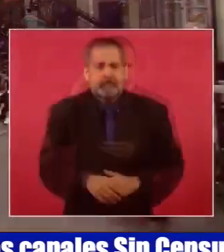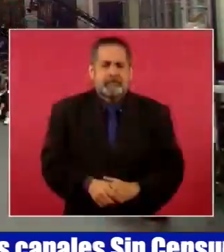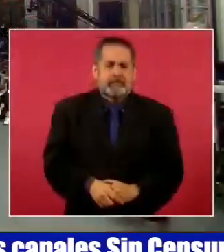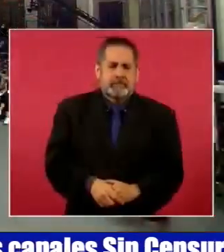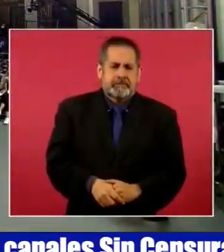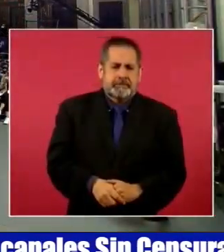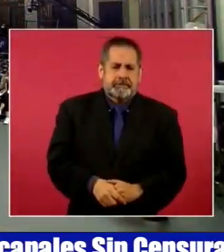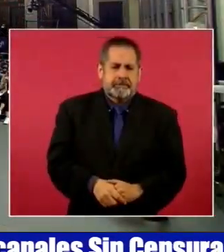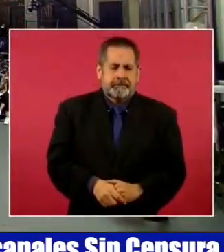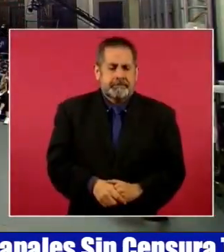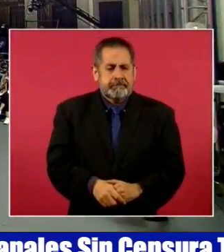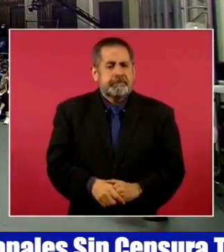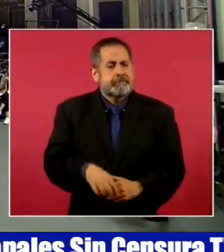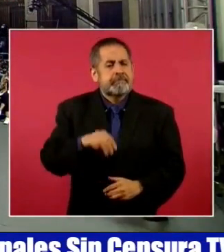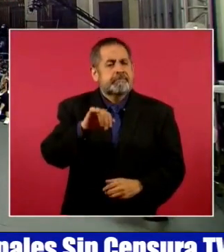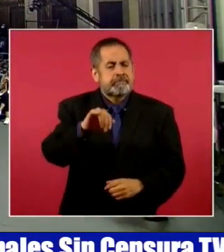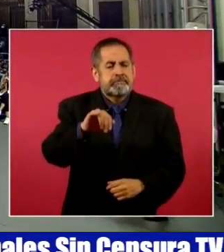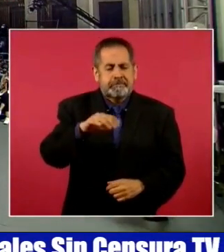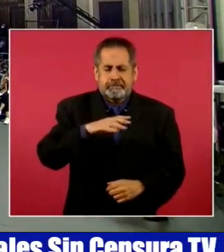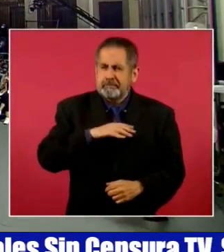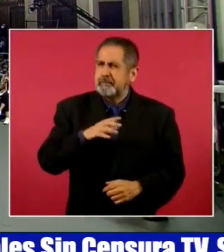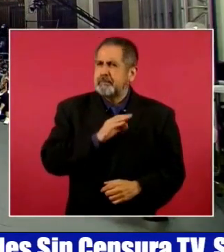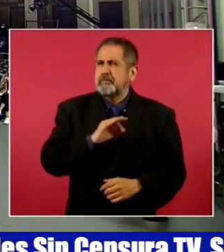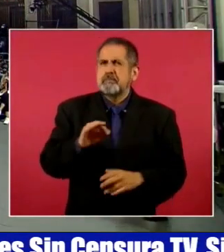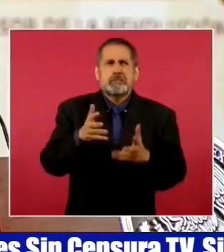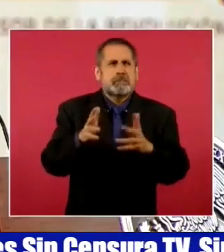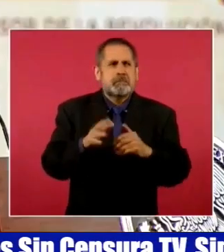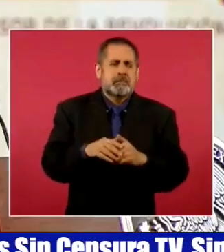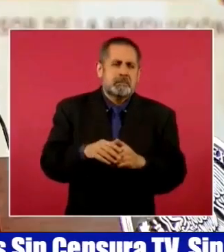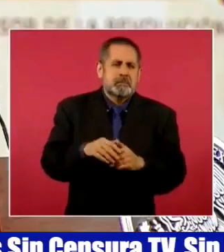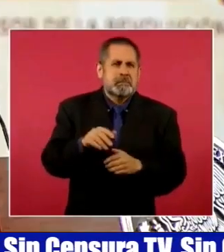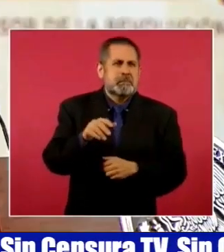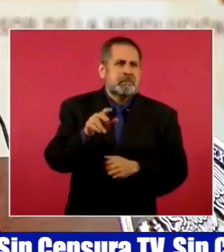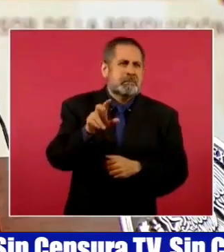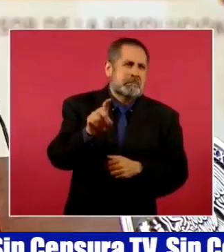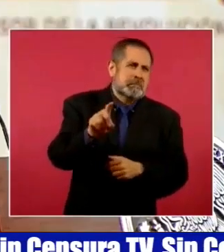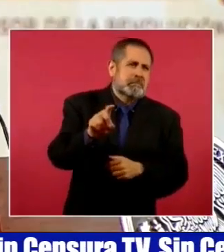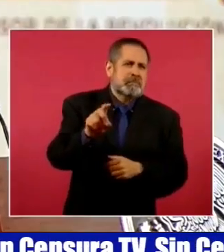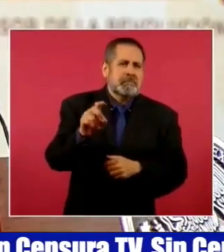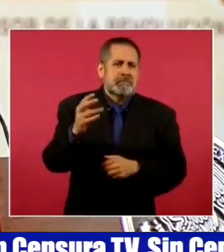Ah, sí, hay como 30 o